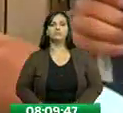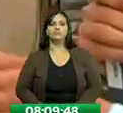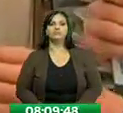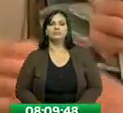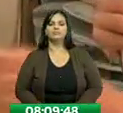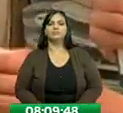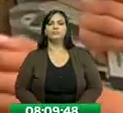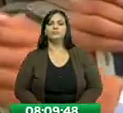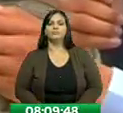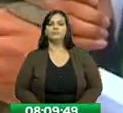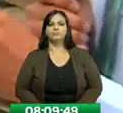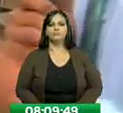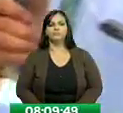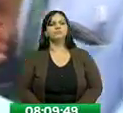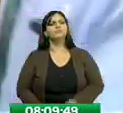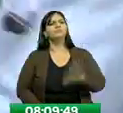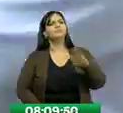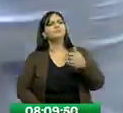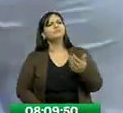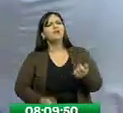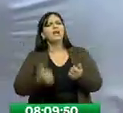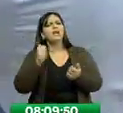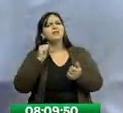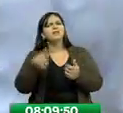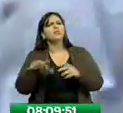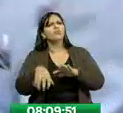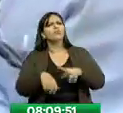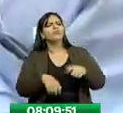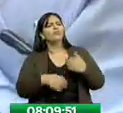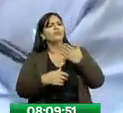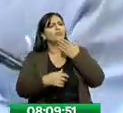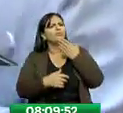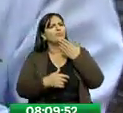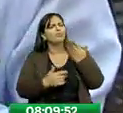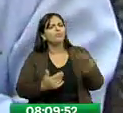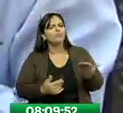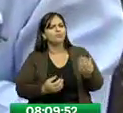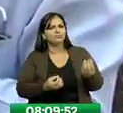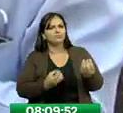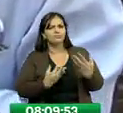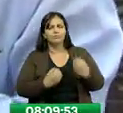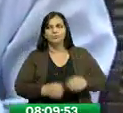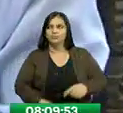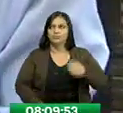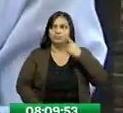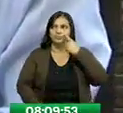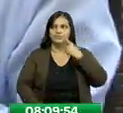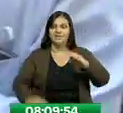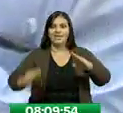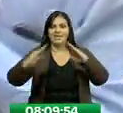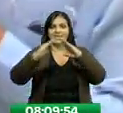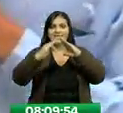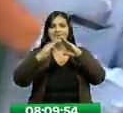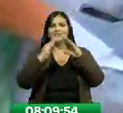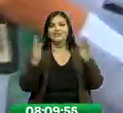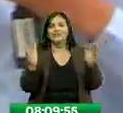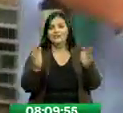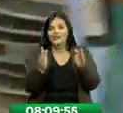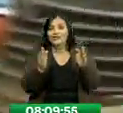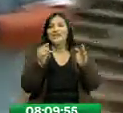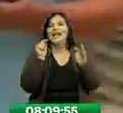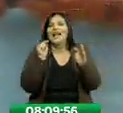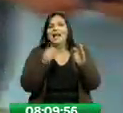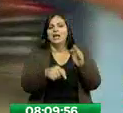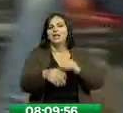para poder conocer de cerca qué ocurrió porque aquí miren está en esta casita donde permanecía el guardia o la persona encargada de las